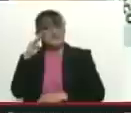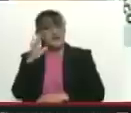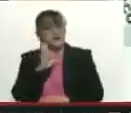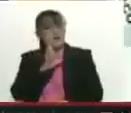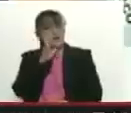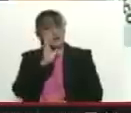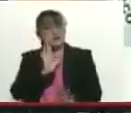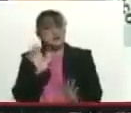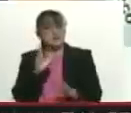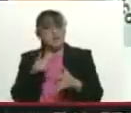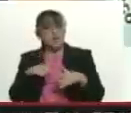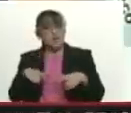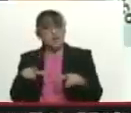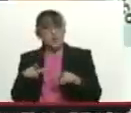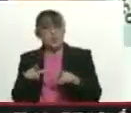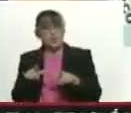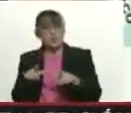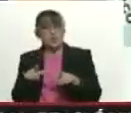lugar